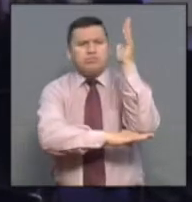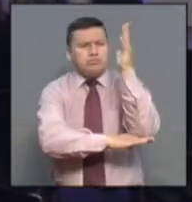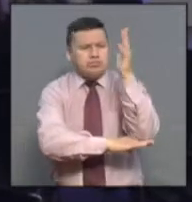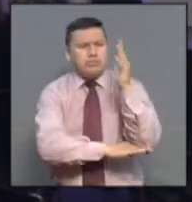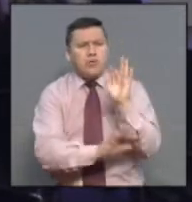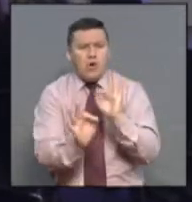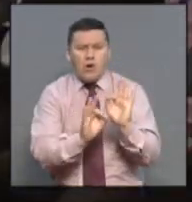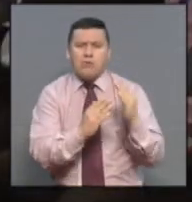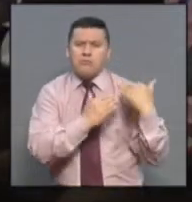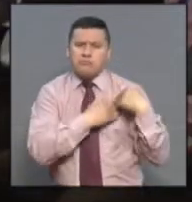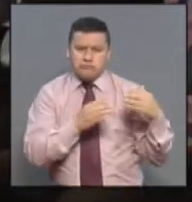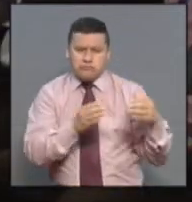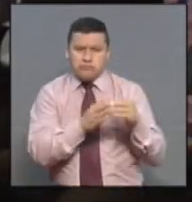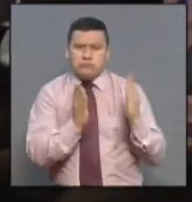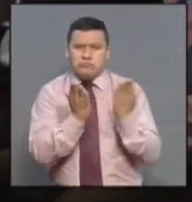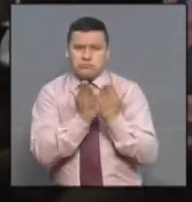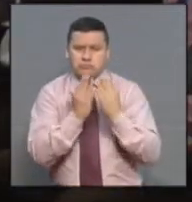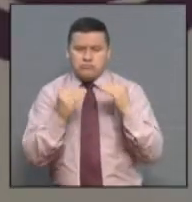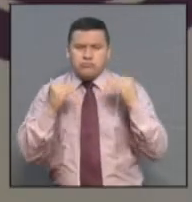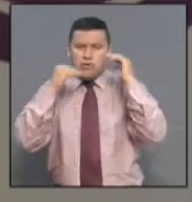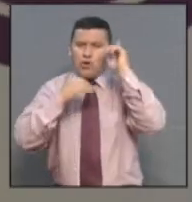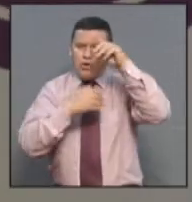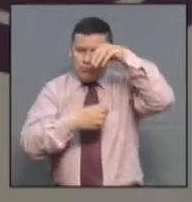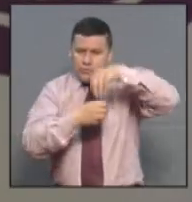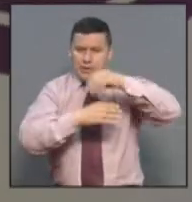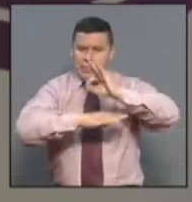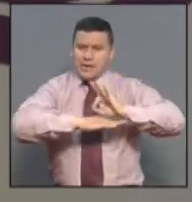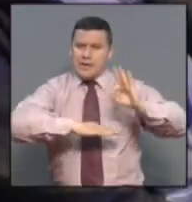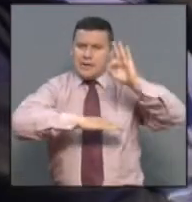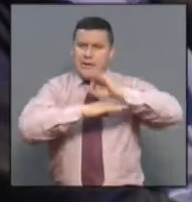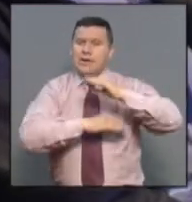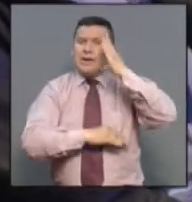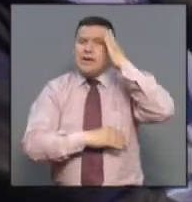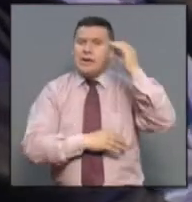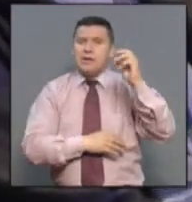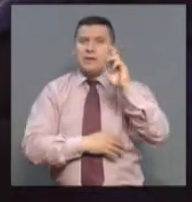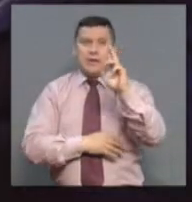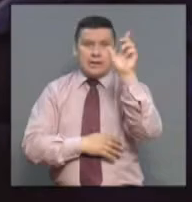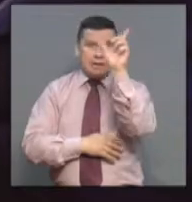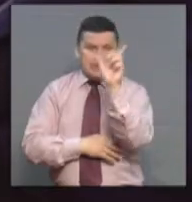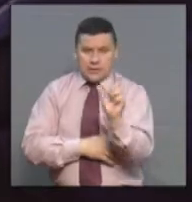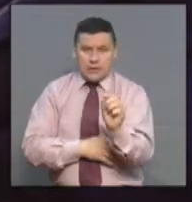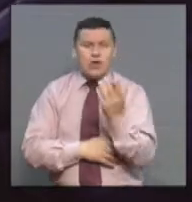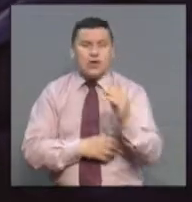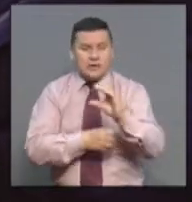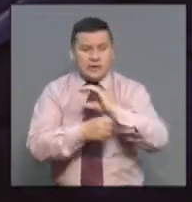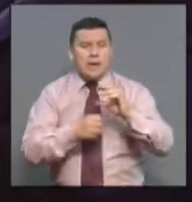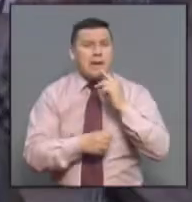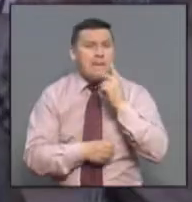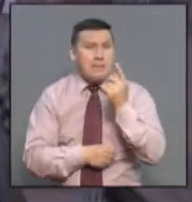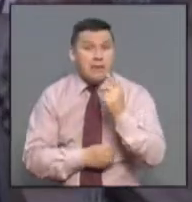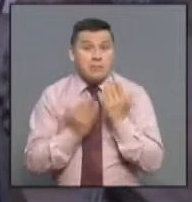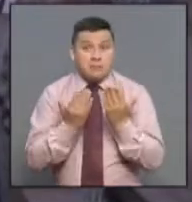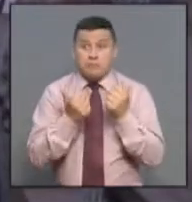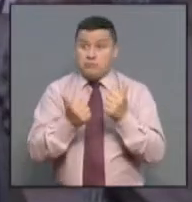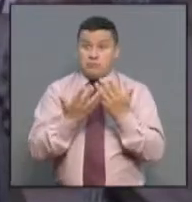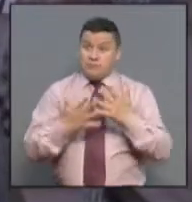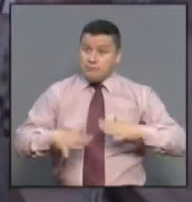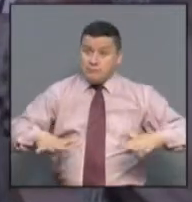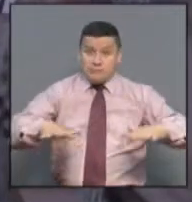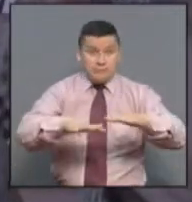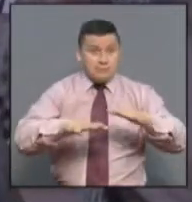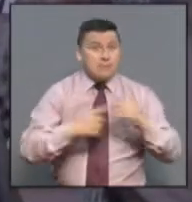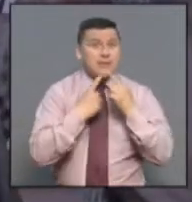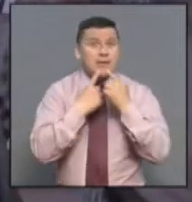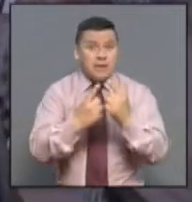binacional organizado por la Escuela de Alto Gobierno y por la ESAP Quindío Risaralda en la ciudad de Pereira. Es un excelente escenario para